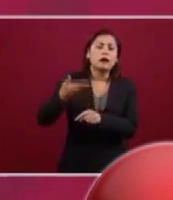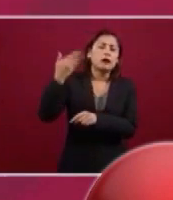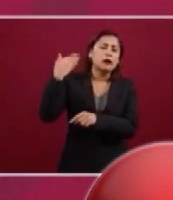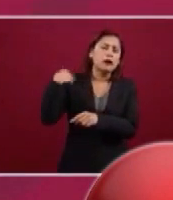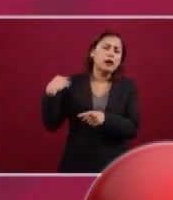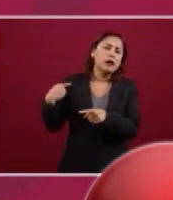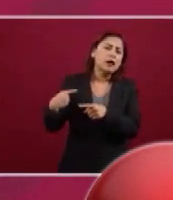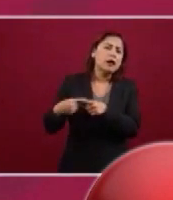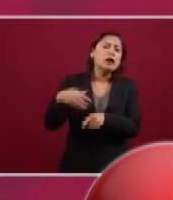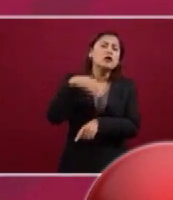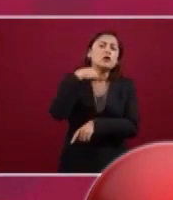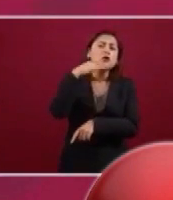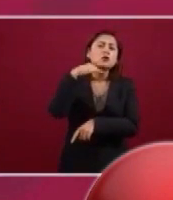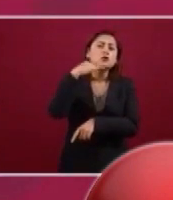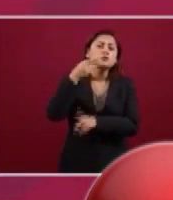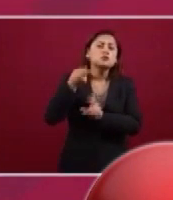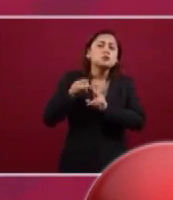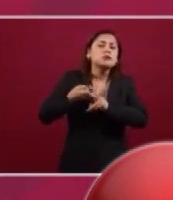de arriba hacia abajo,